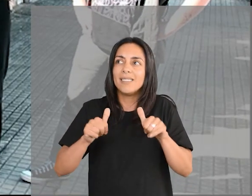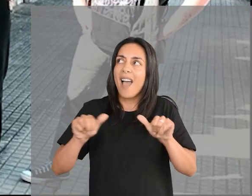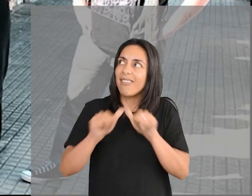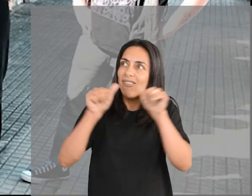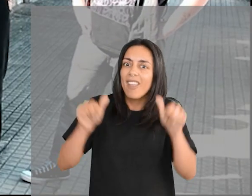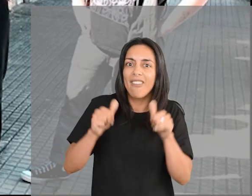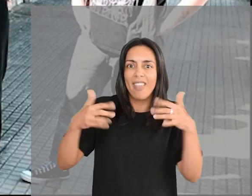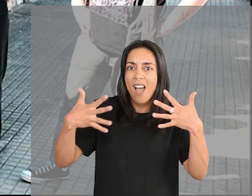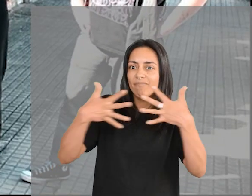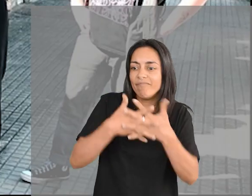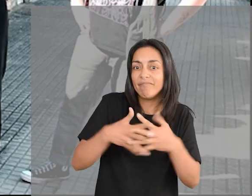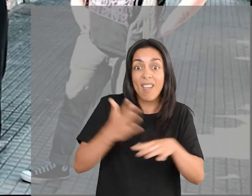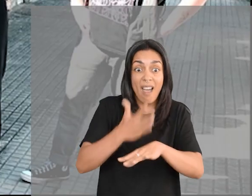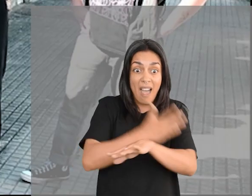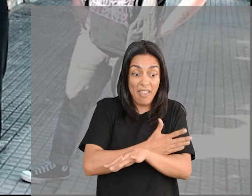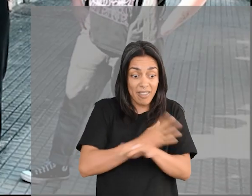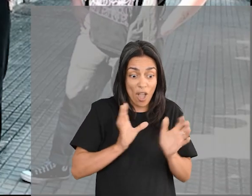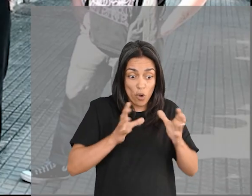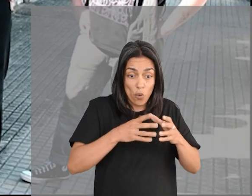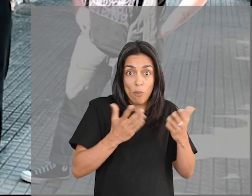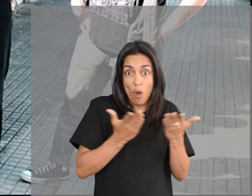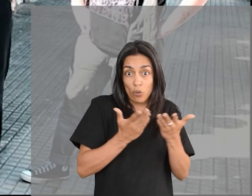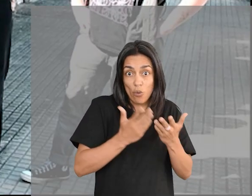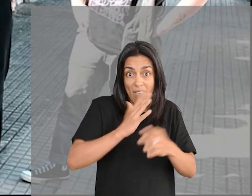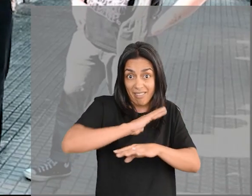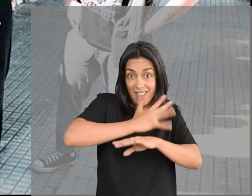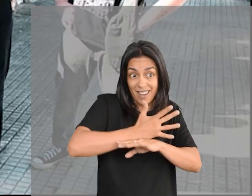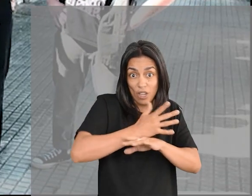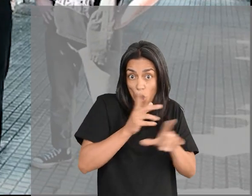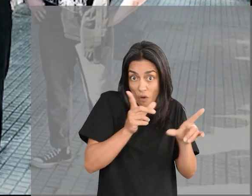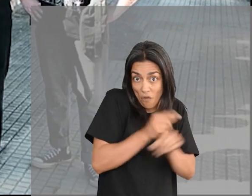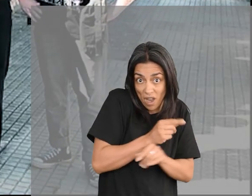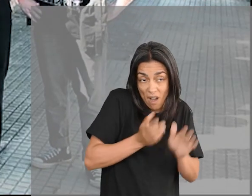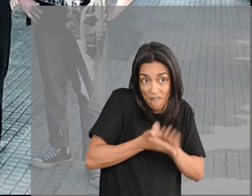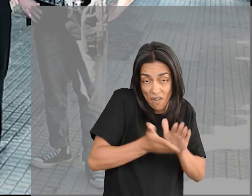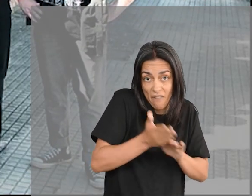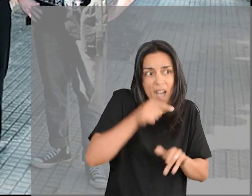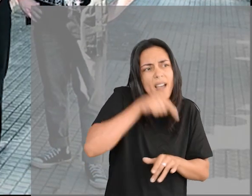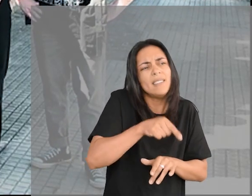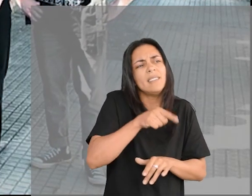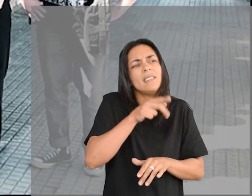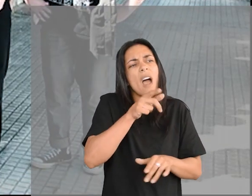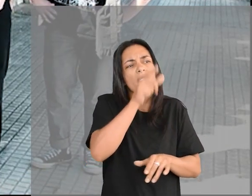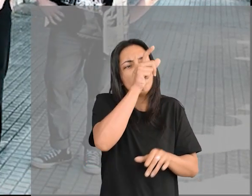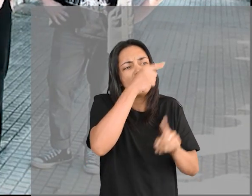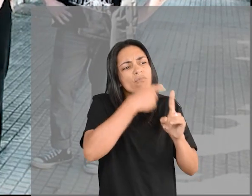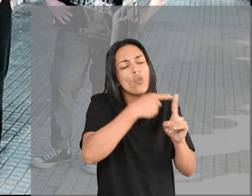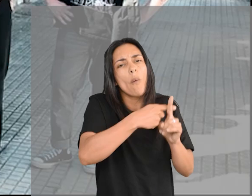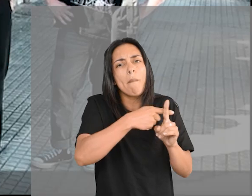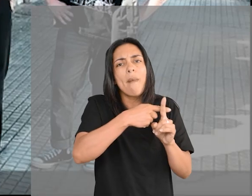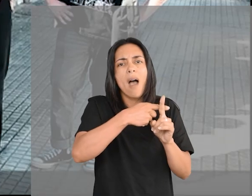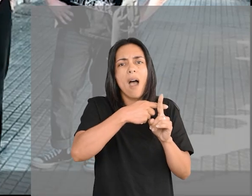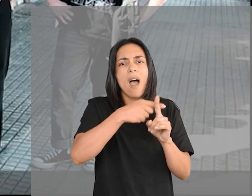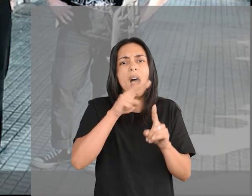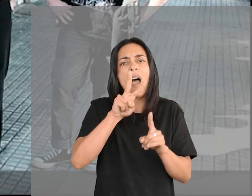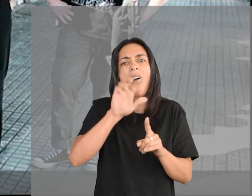los estudiantes de quinto hagan el cierre, yo quería contarles que esta es la tumba de Natividad Vega, que está relatada en uno de